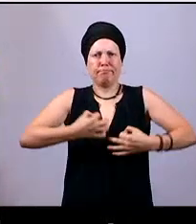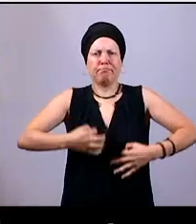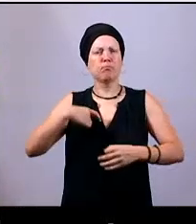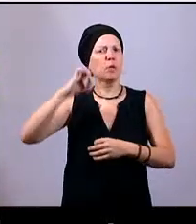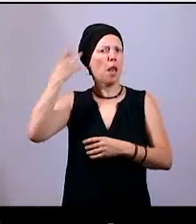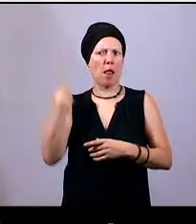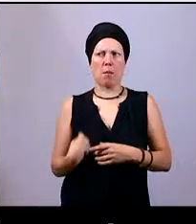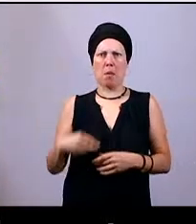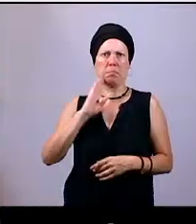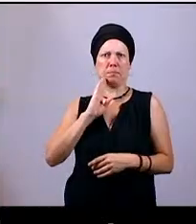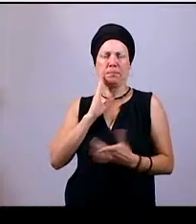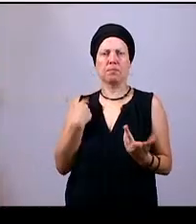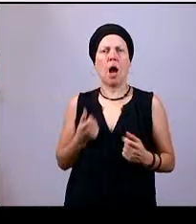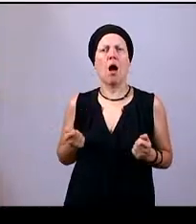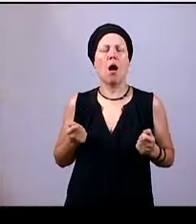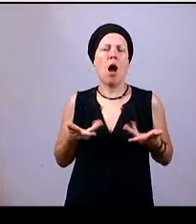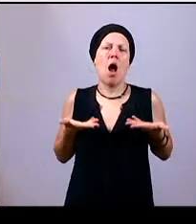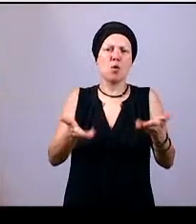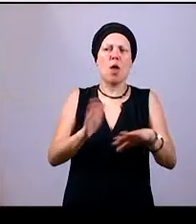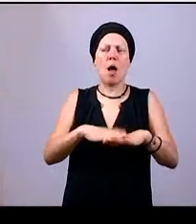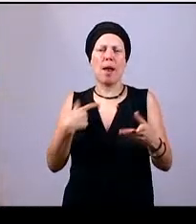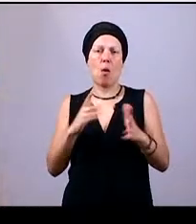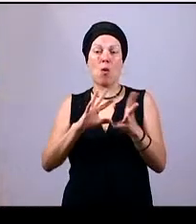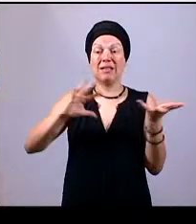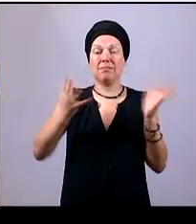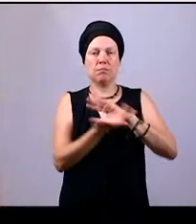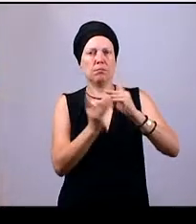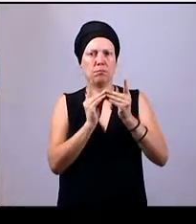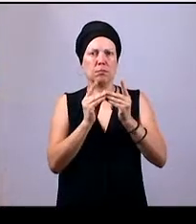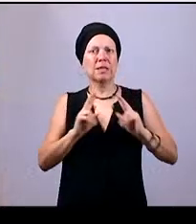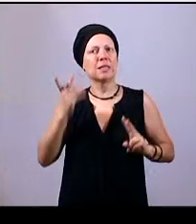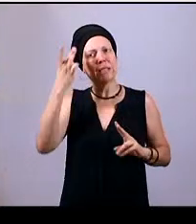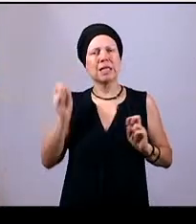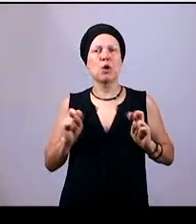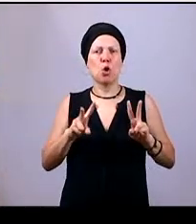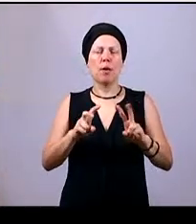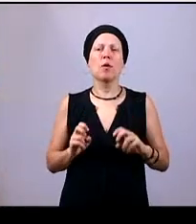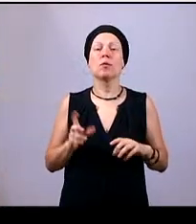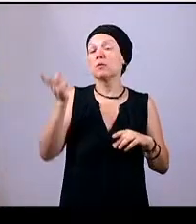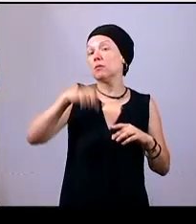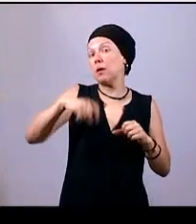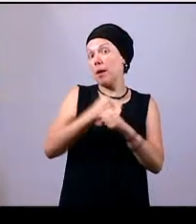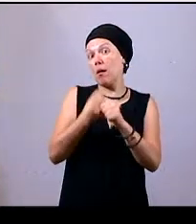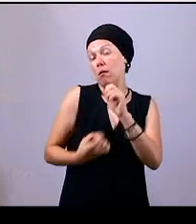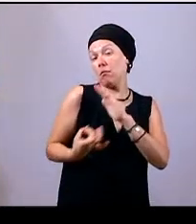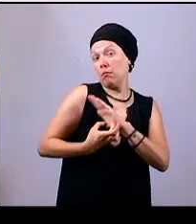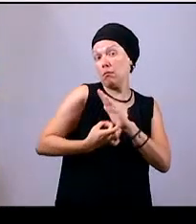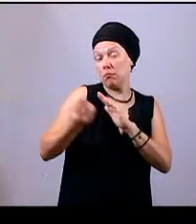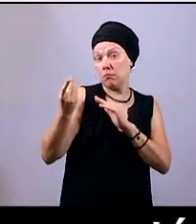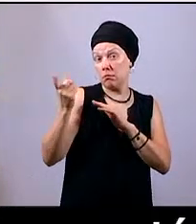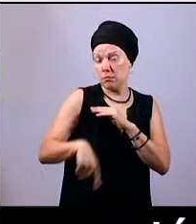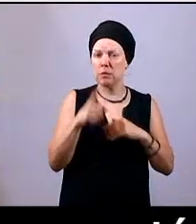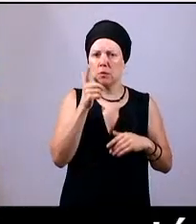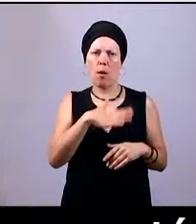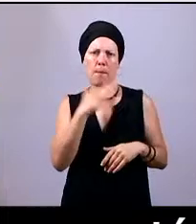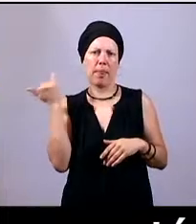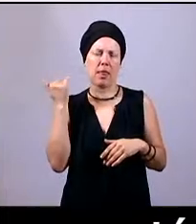como esta, que contribuyen a la transformación digital, a la innovación, al empleo de calidad y a la retención del talento en